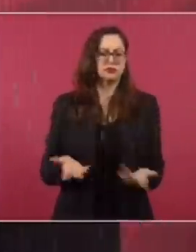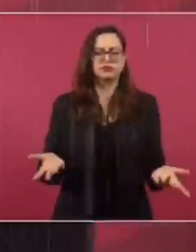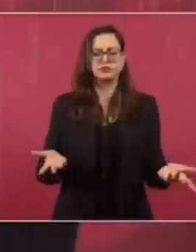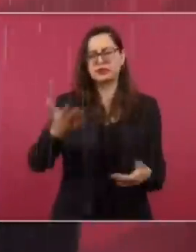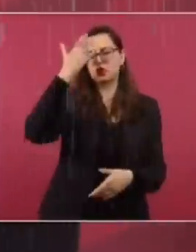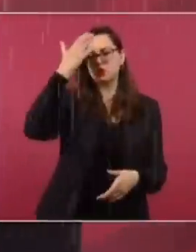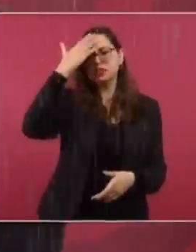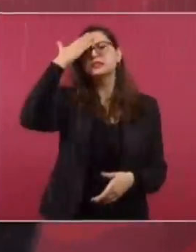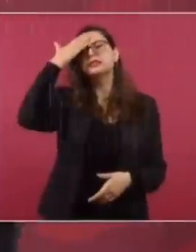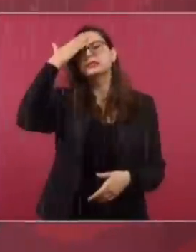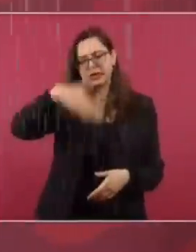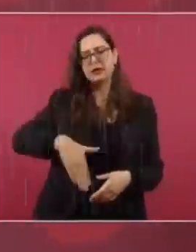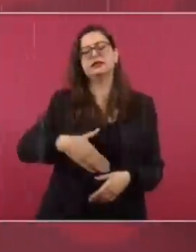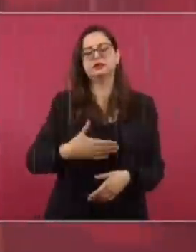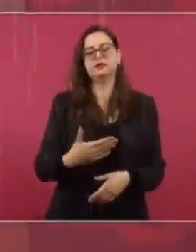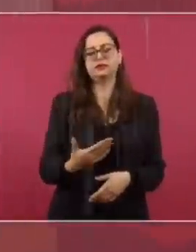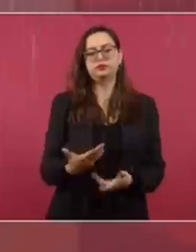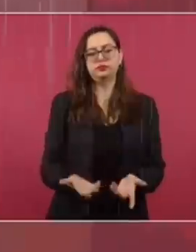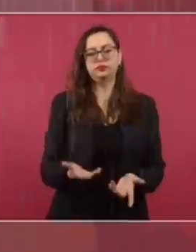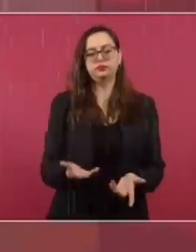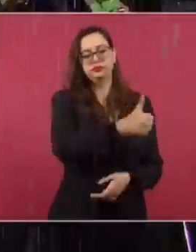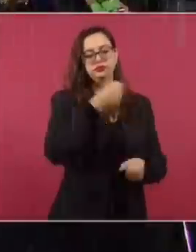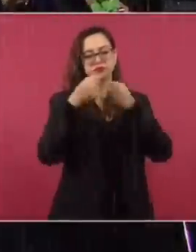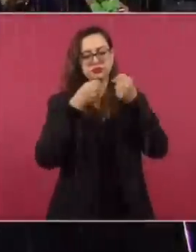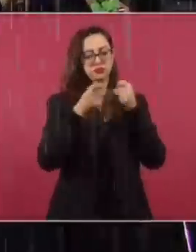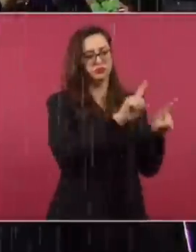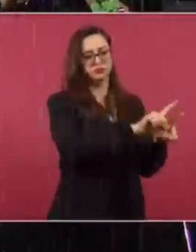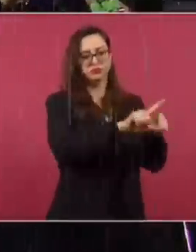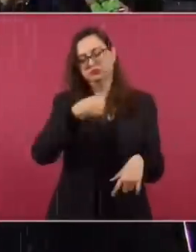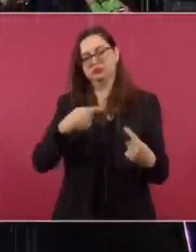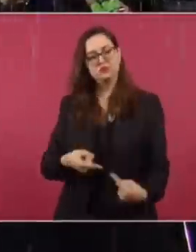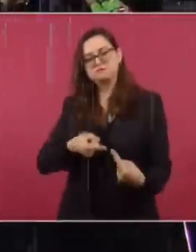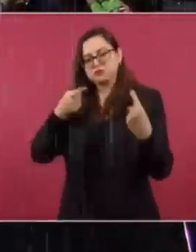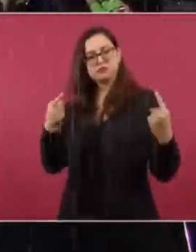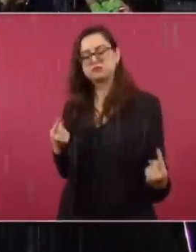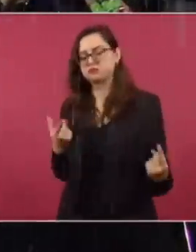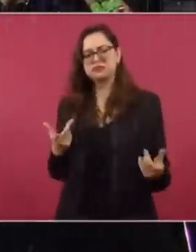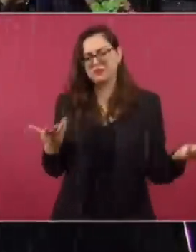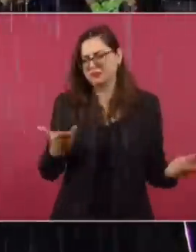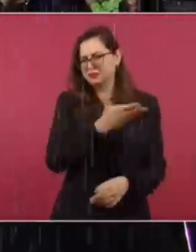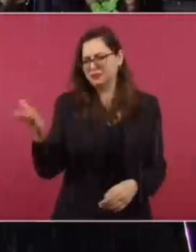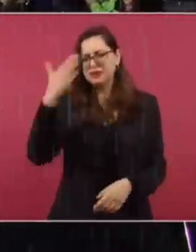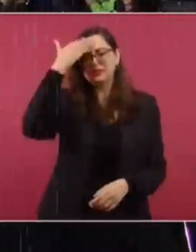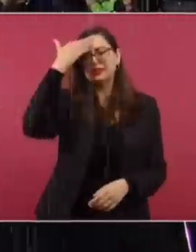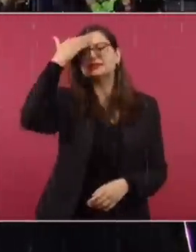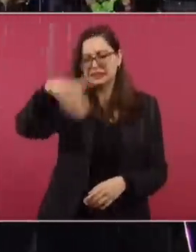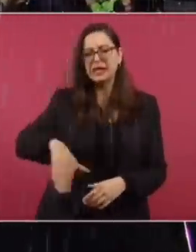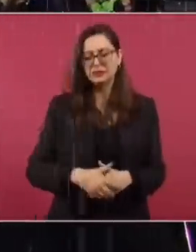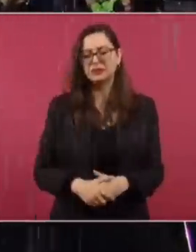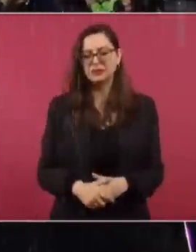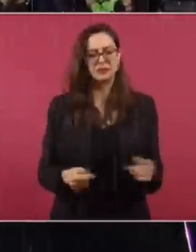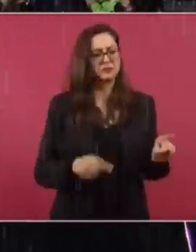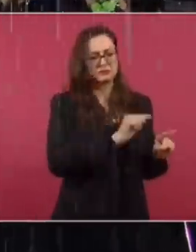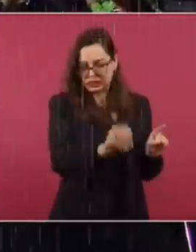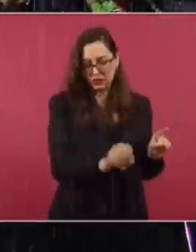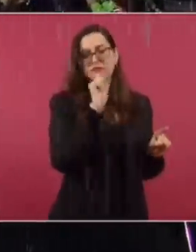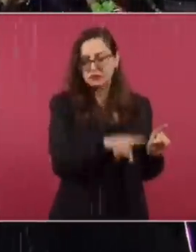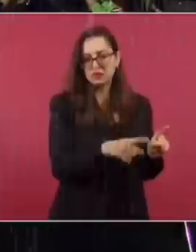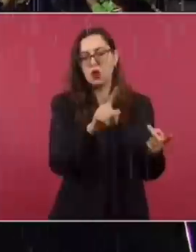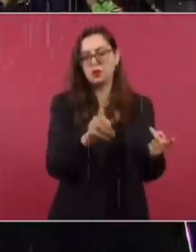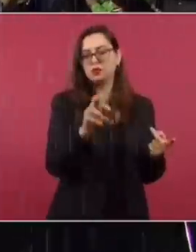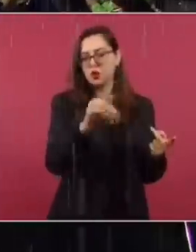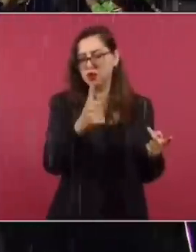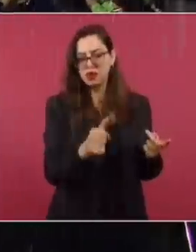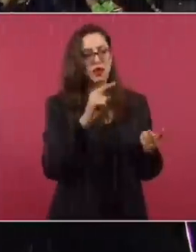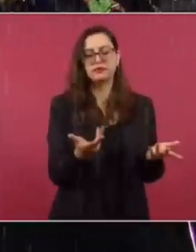diferencias con los voceros del conservadurismo, entre los que está, y lo digo con mucho respeto, Ciro, y López